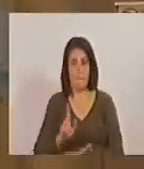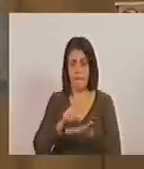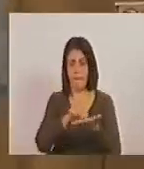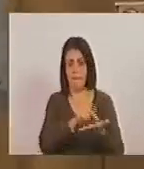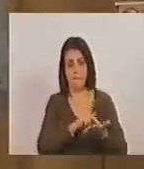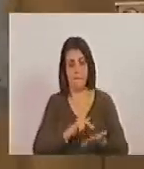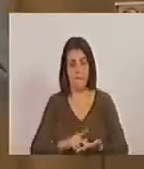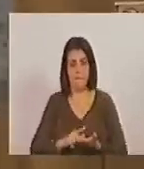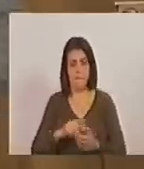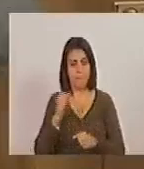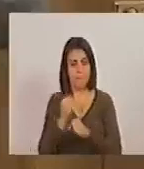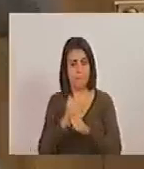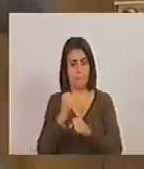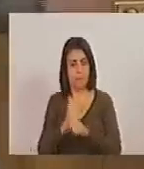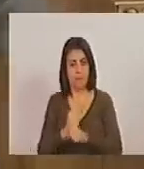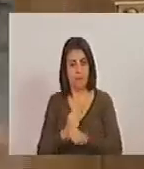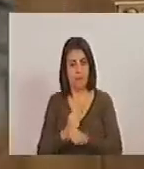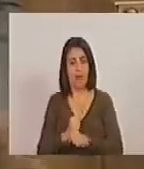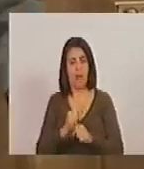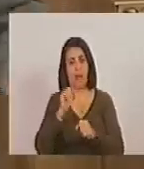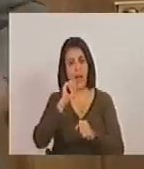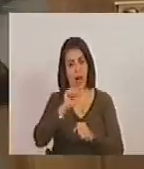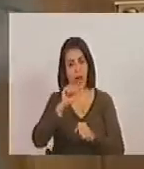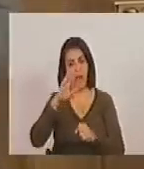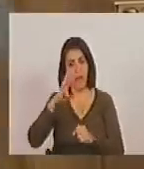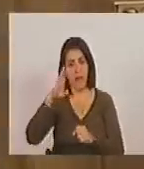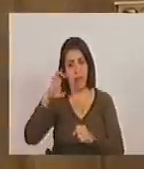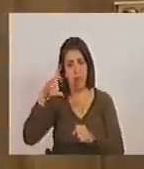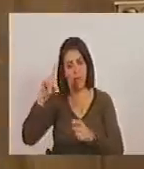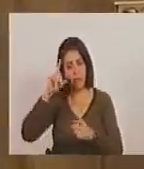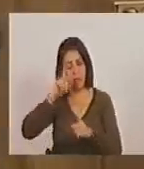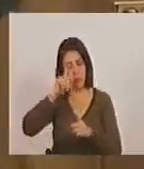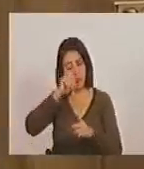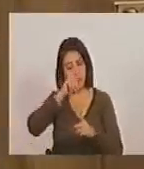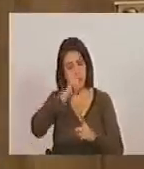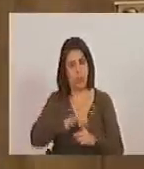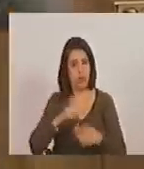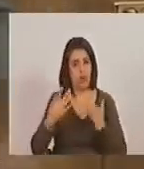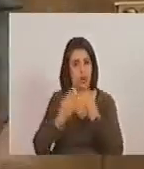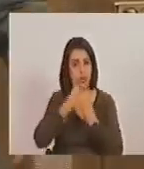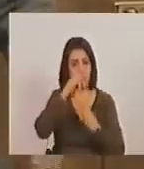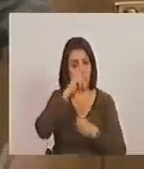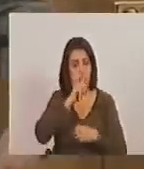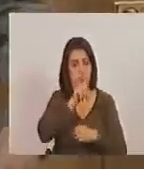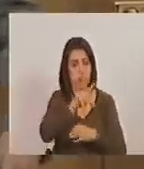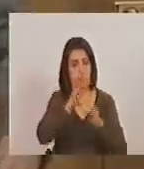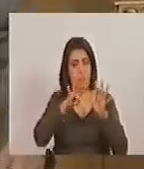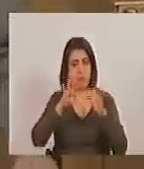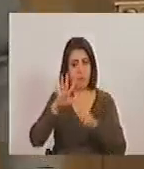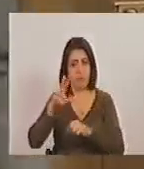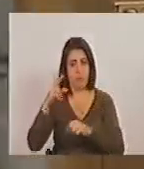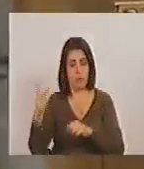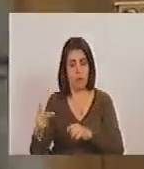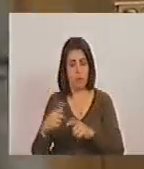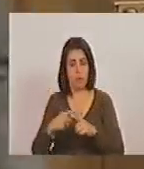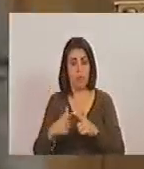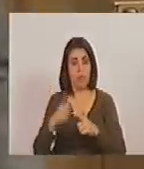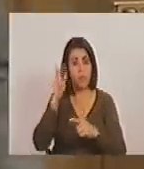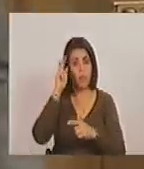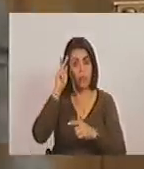participó en labores de alfabetización en el año 52 junto a aquel insigne ex guacinero